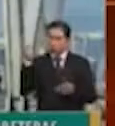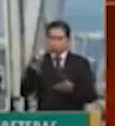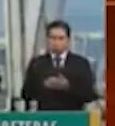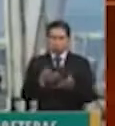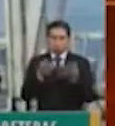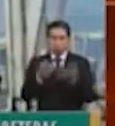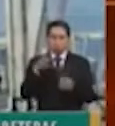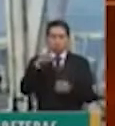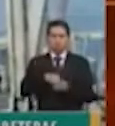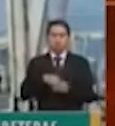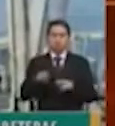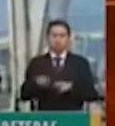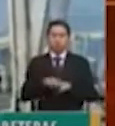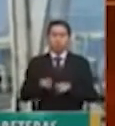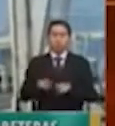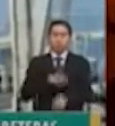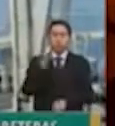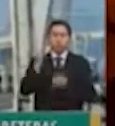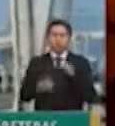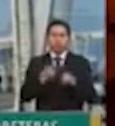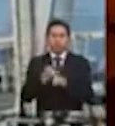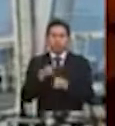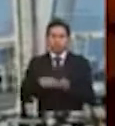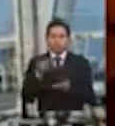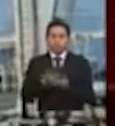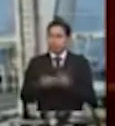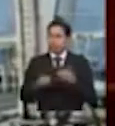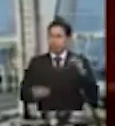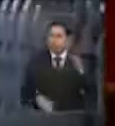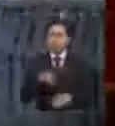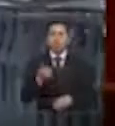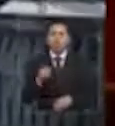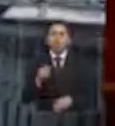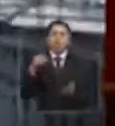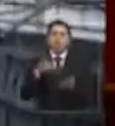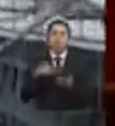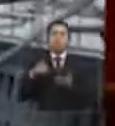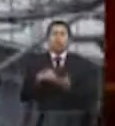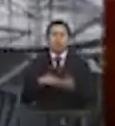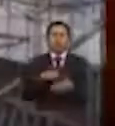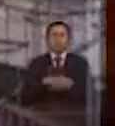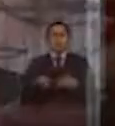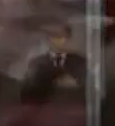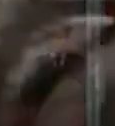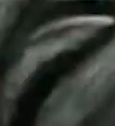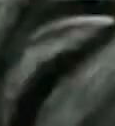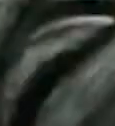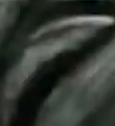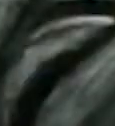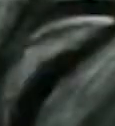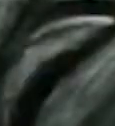el comercio, pero fundamentalmente hace que tanto la exportación como la importación se encarezca. Canciller,